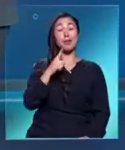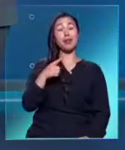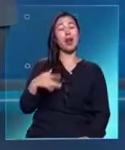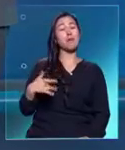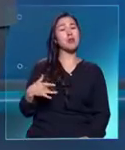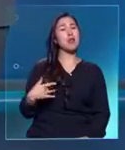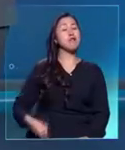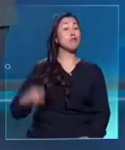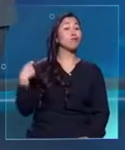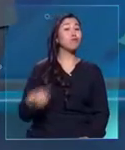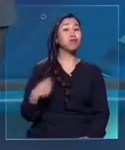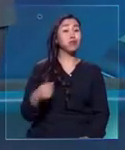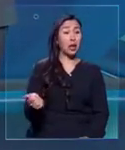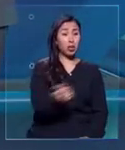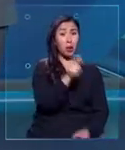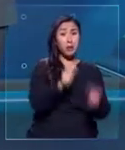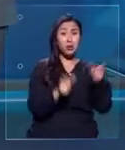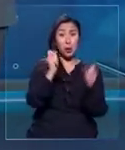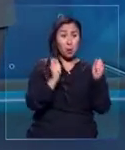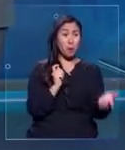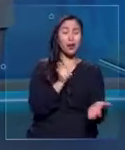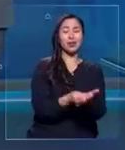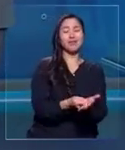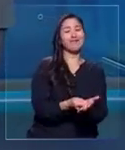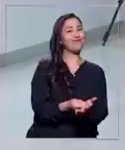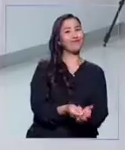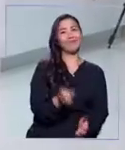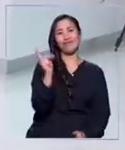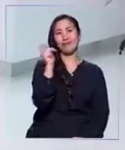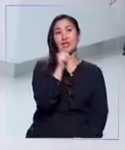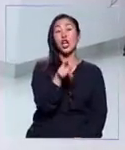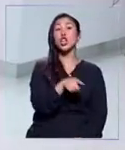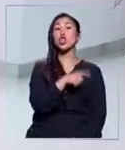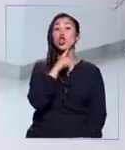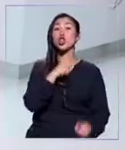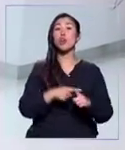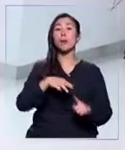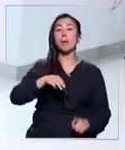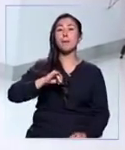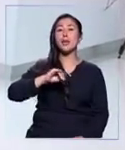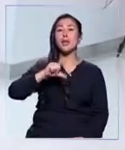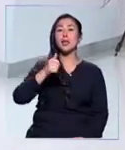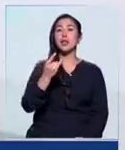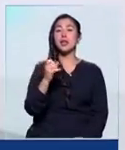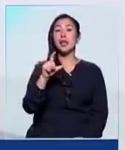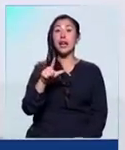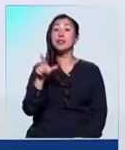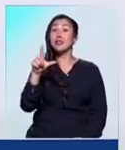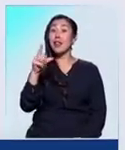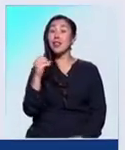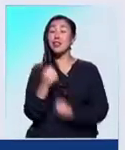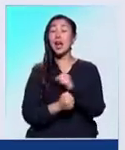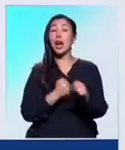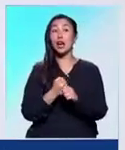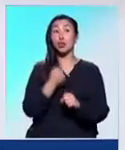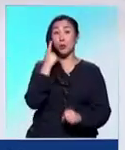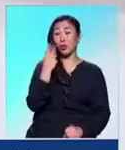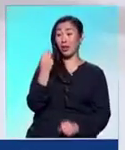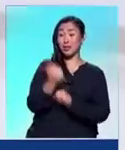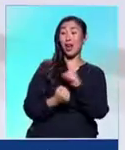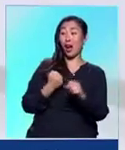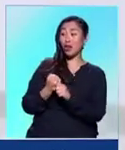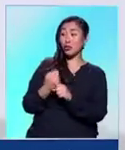hace inaccesible para la mayoría de los otros enfermos de Parkinson. Su nombre es Miguel Bueno y tiene 71 años. Sin embargo, hace 13 su vida